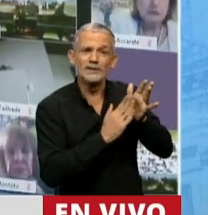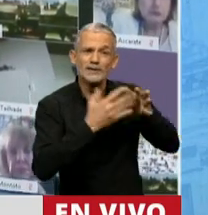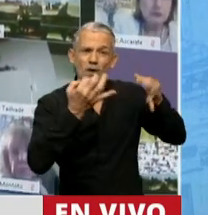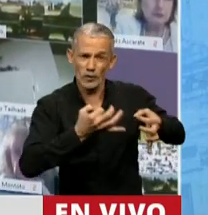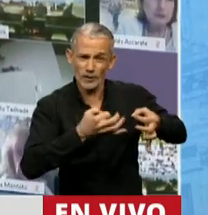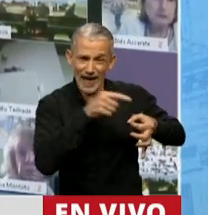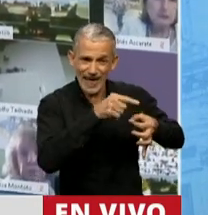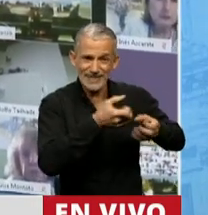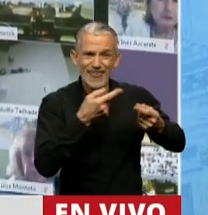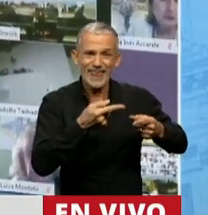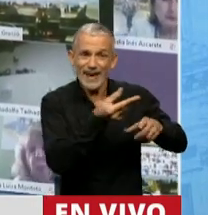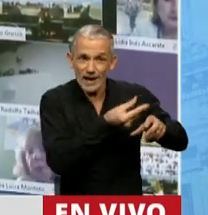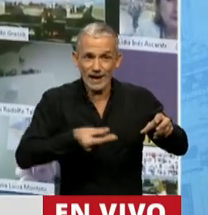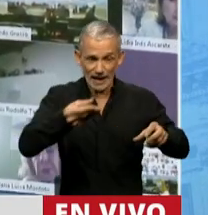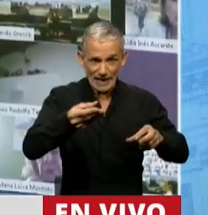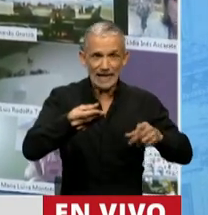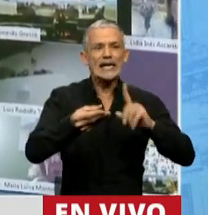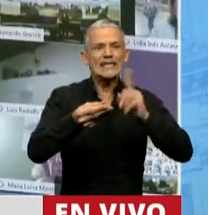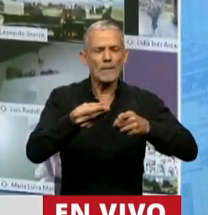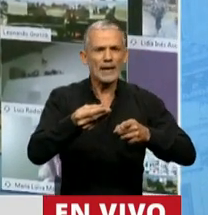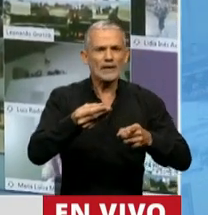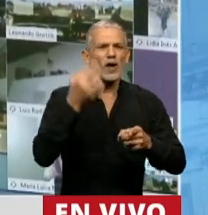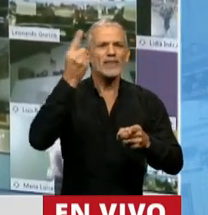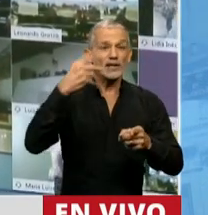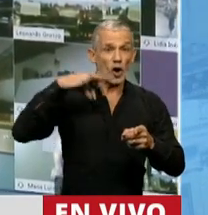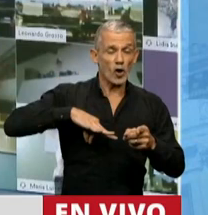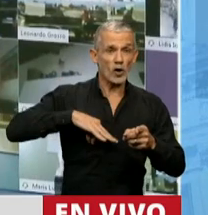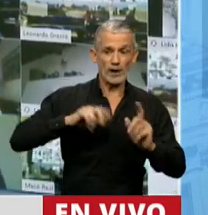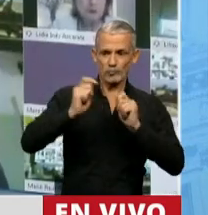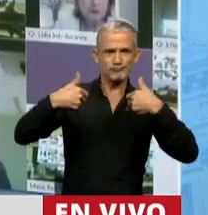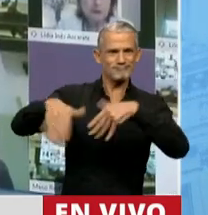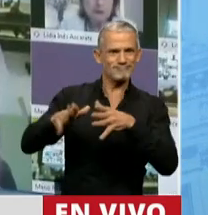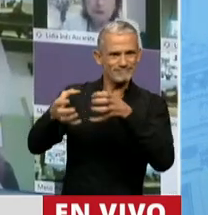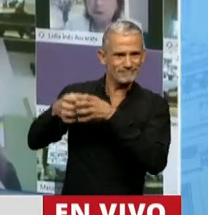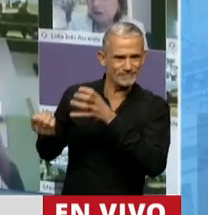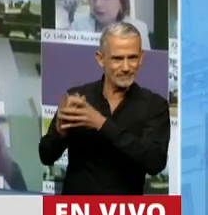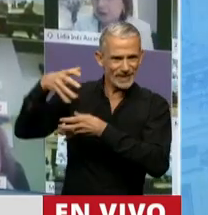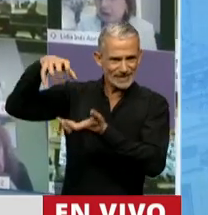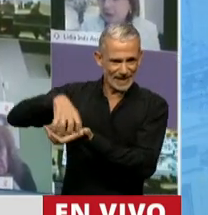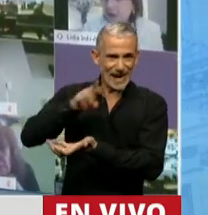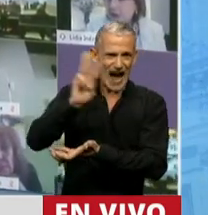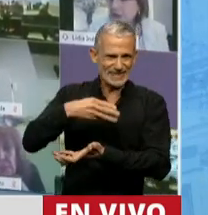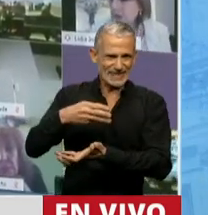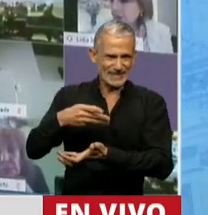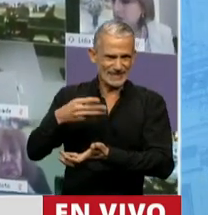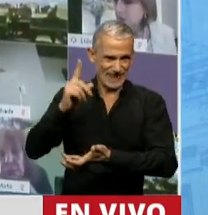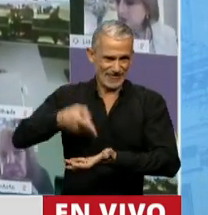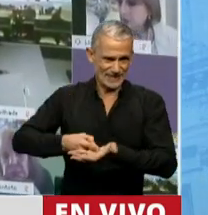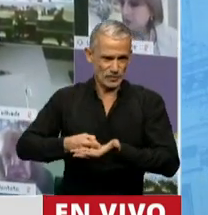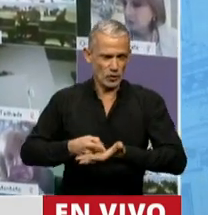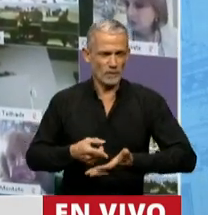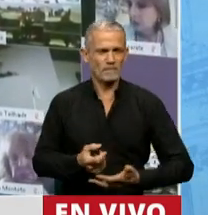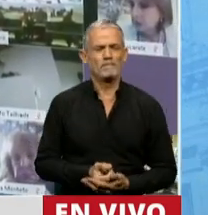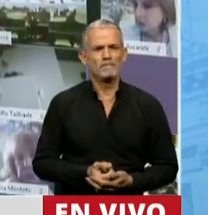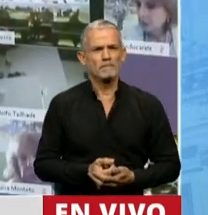tenga participación accionaria, como así toda otra transferencia que disponga dicha administración. Me